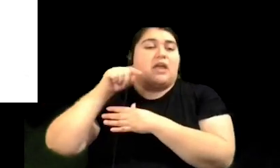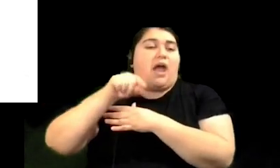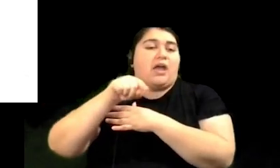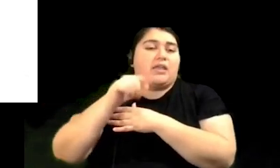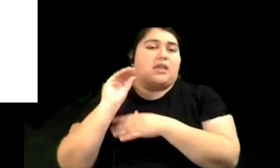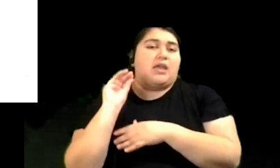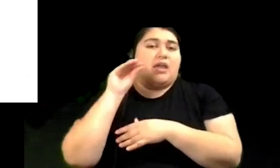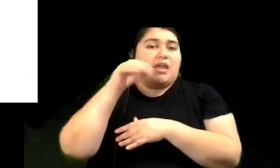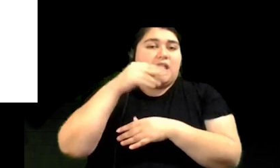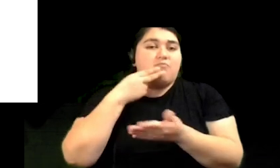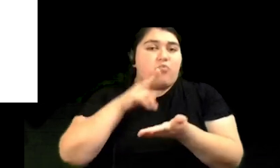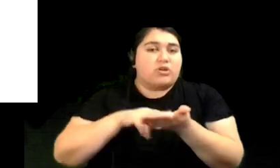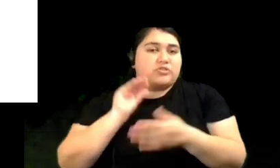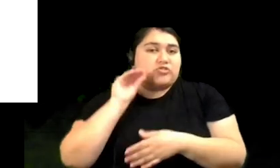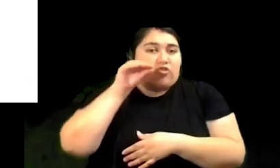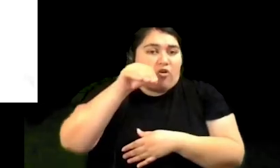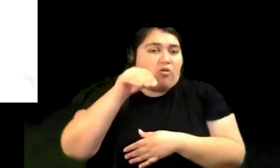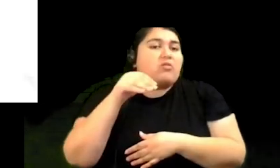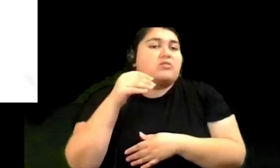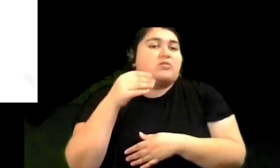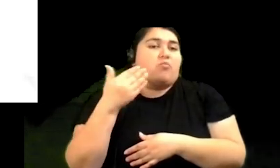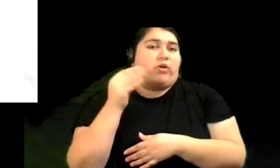al valor agregado. ¿Tá?